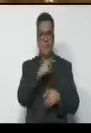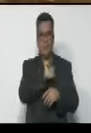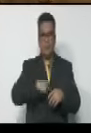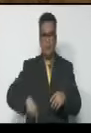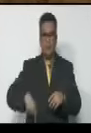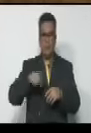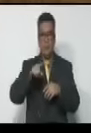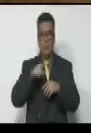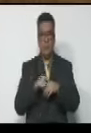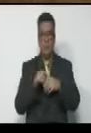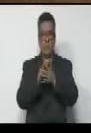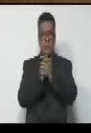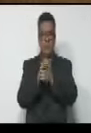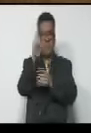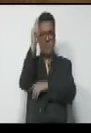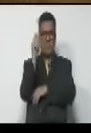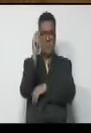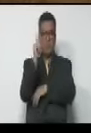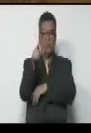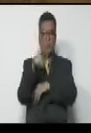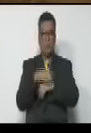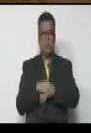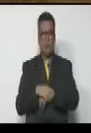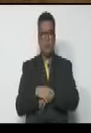Presidente, colegas diputados,